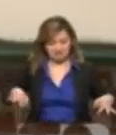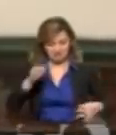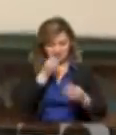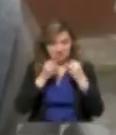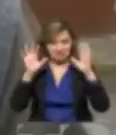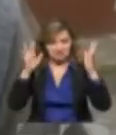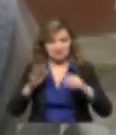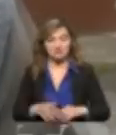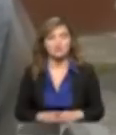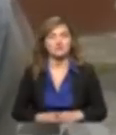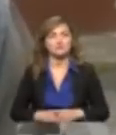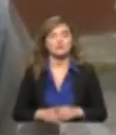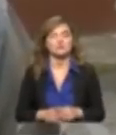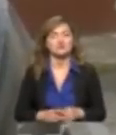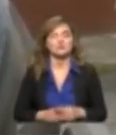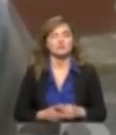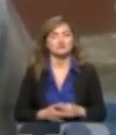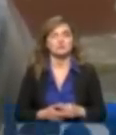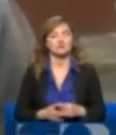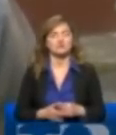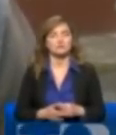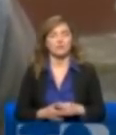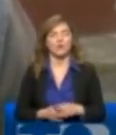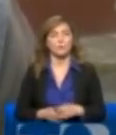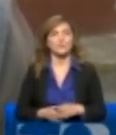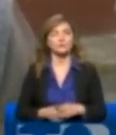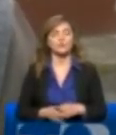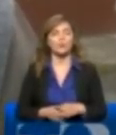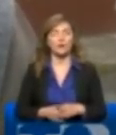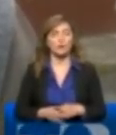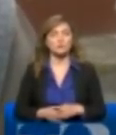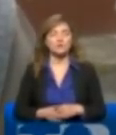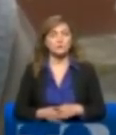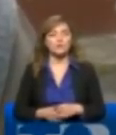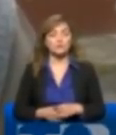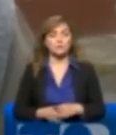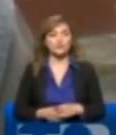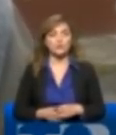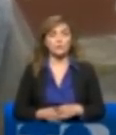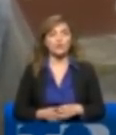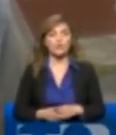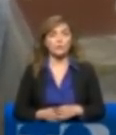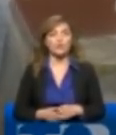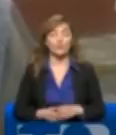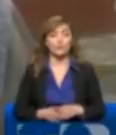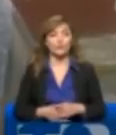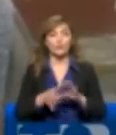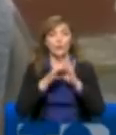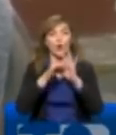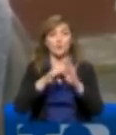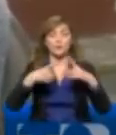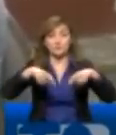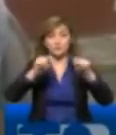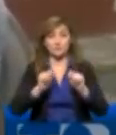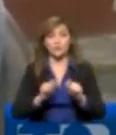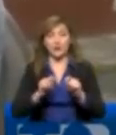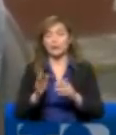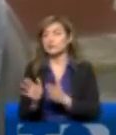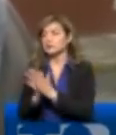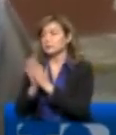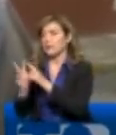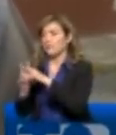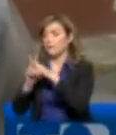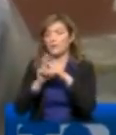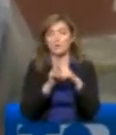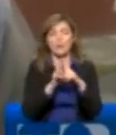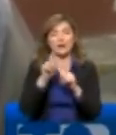comida. Desde donde no se ha tenido el aporte de con relación al convenio, pues hemos prestado dinero para poder solventar